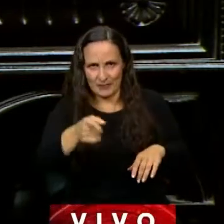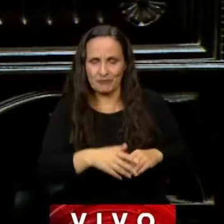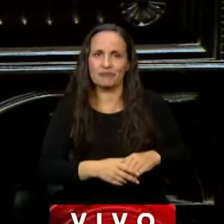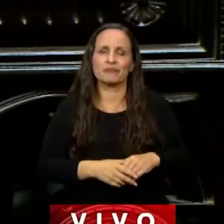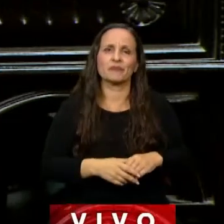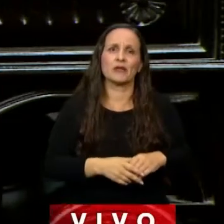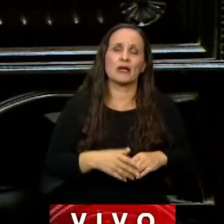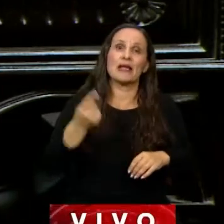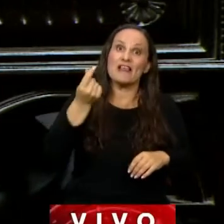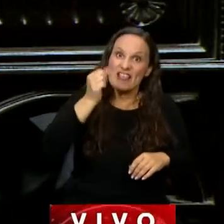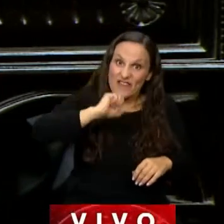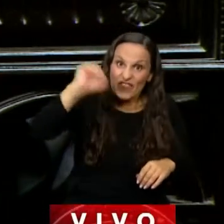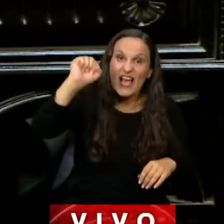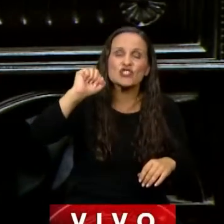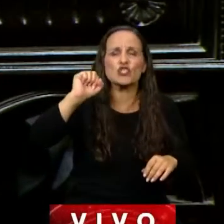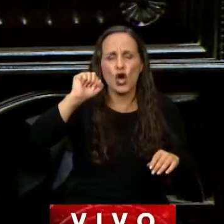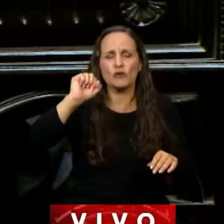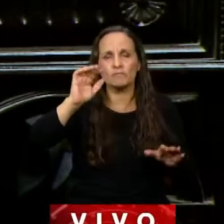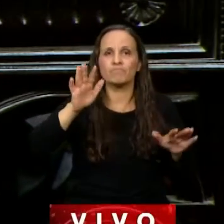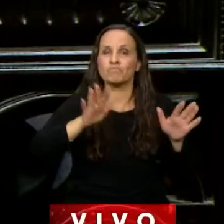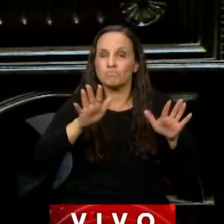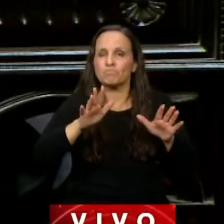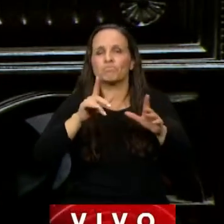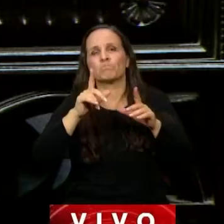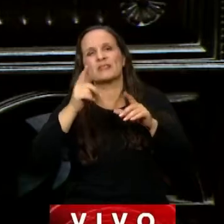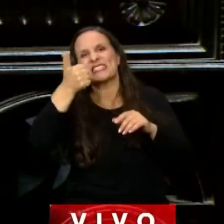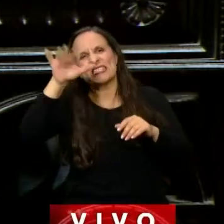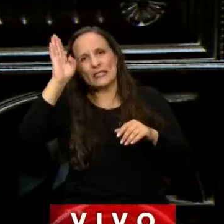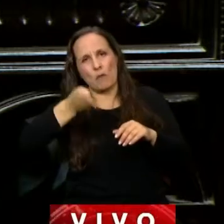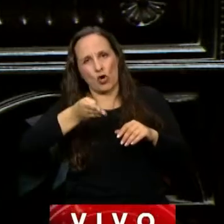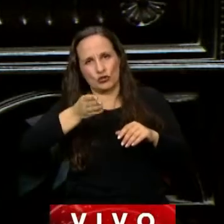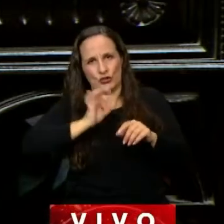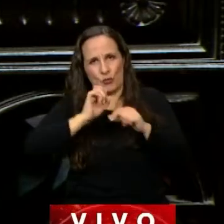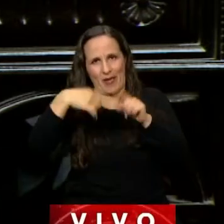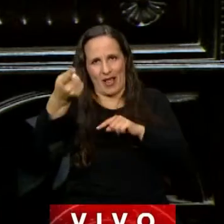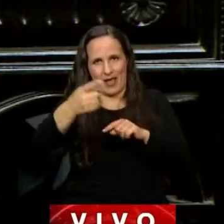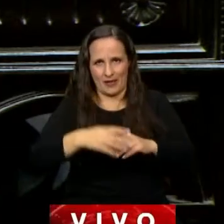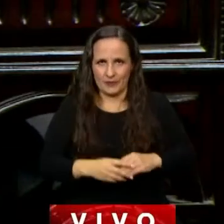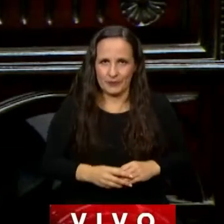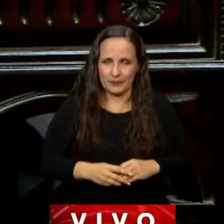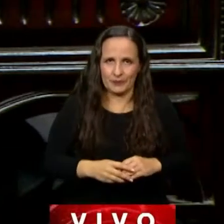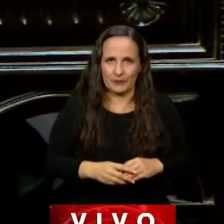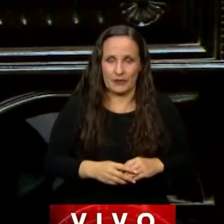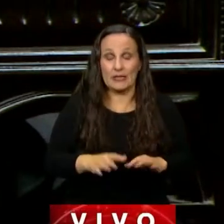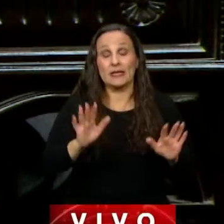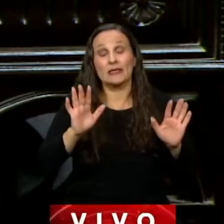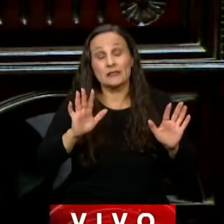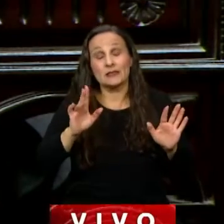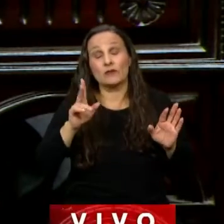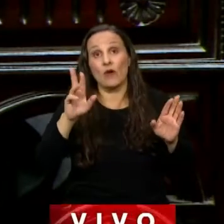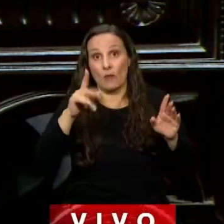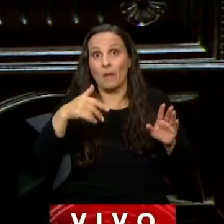inflación está prevista en el 60% para el 2023, una meta que